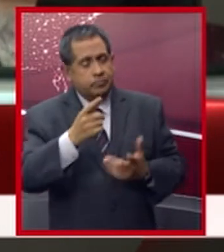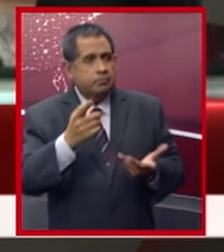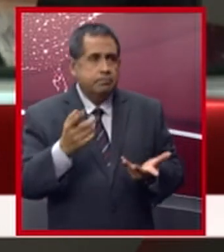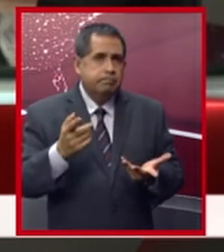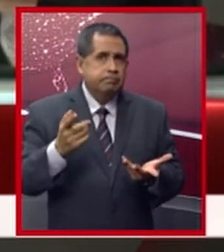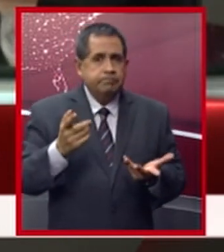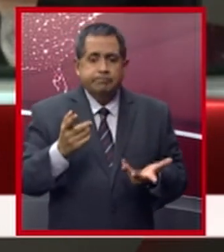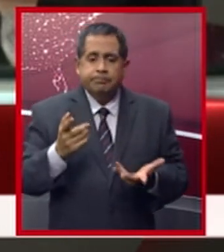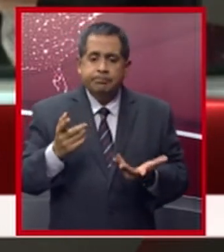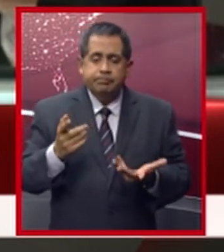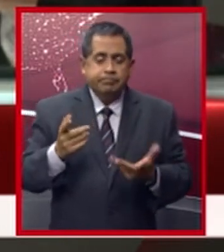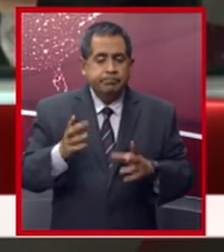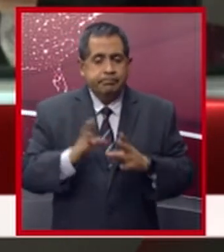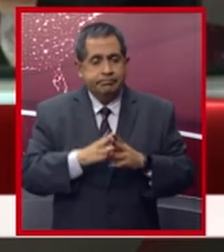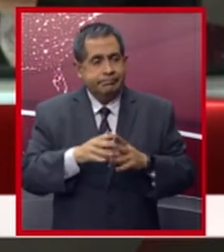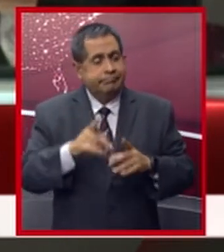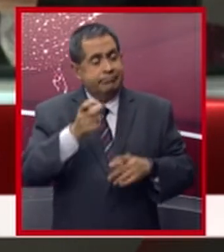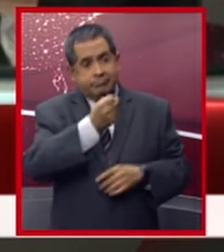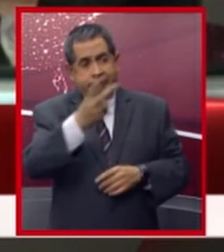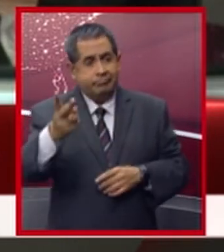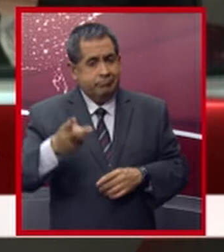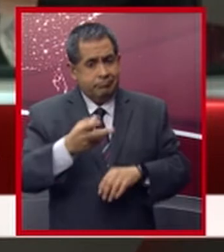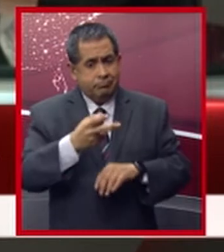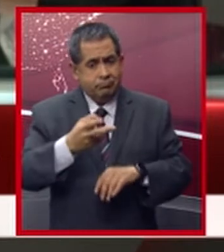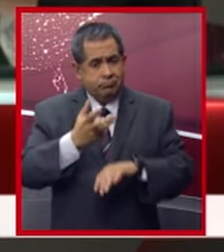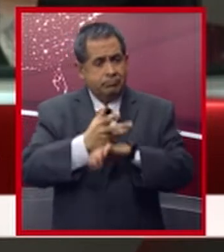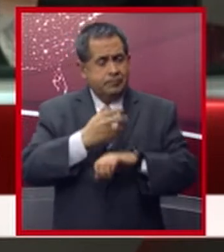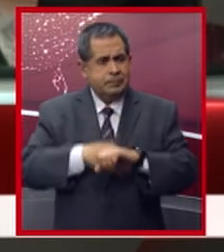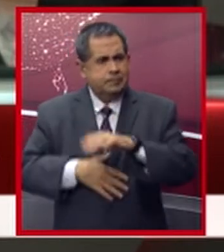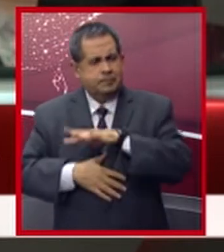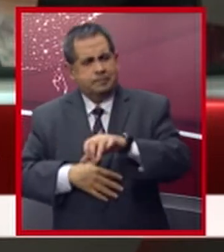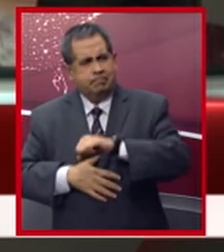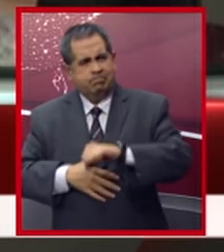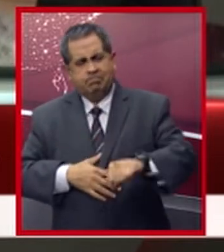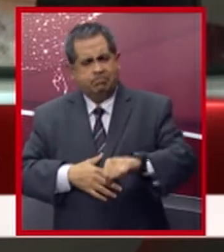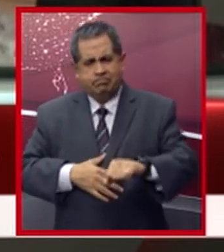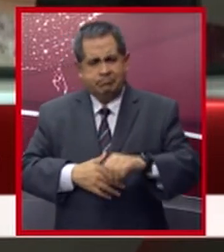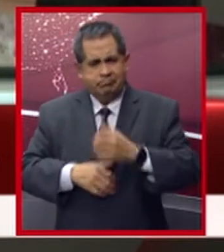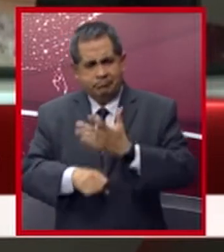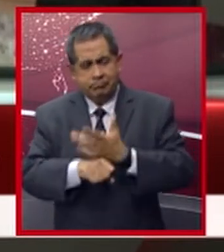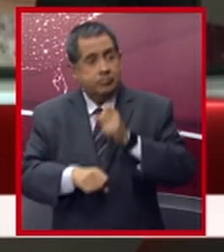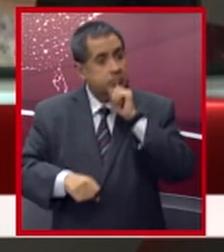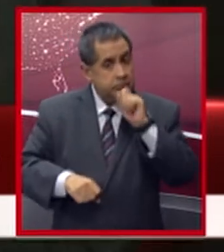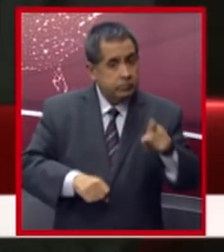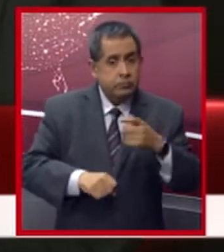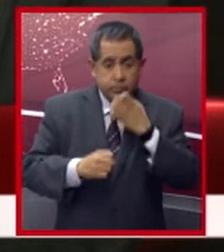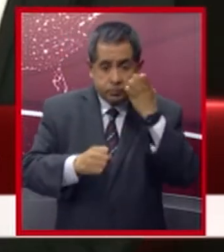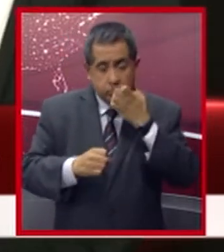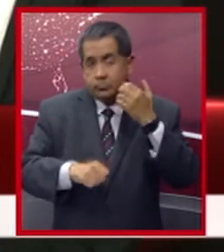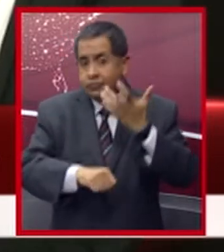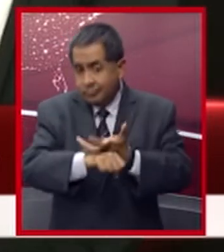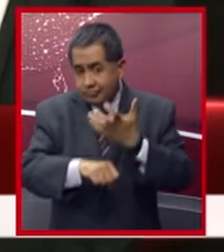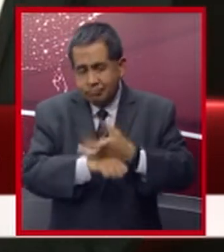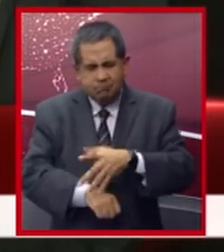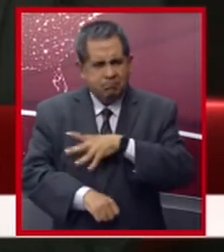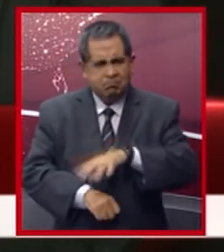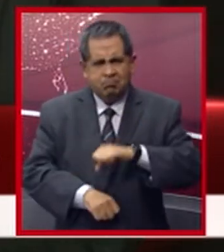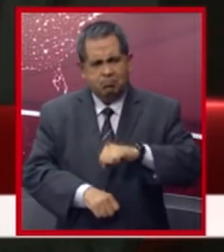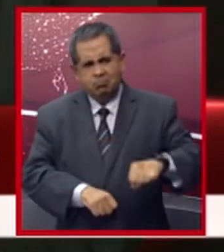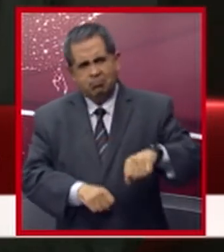solo reticencias de los mismos estudiantes, sino de las autoridades educativas y de